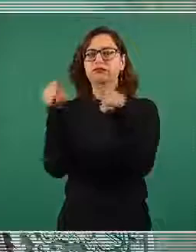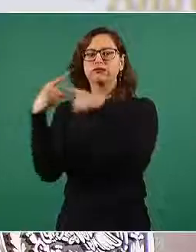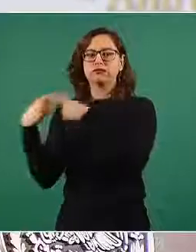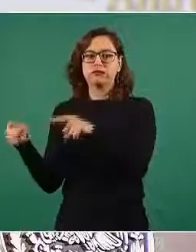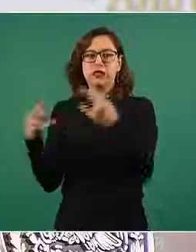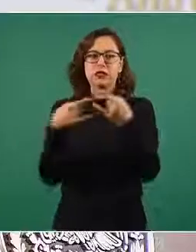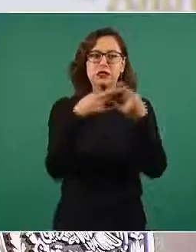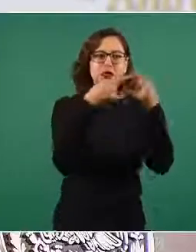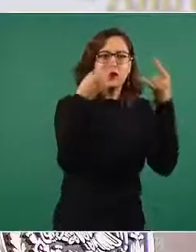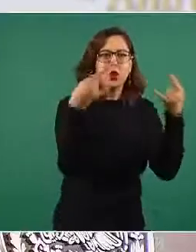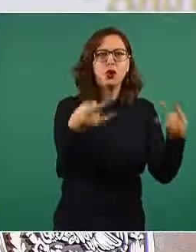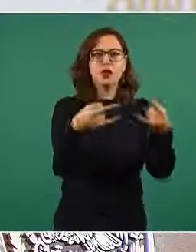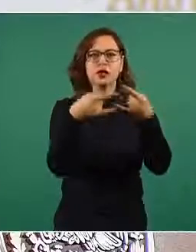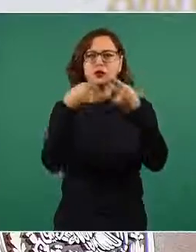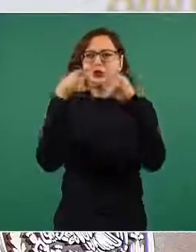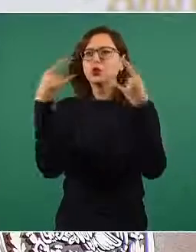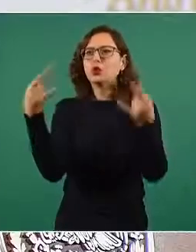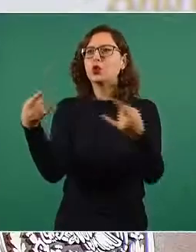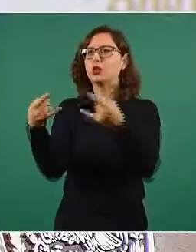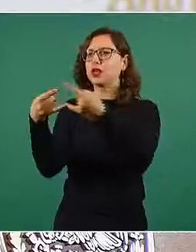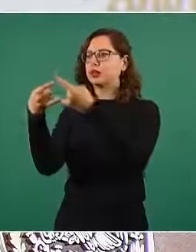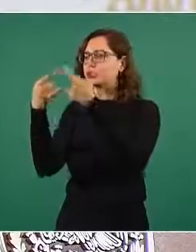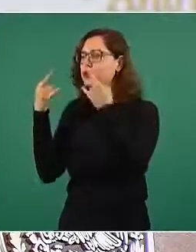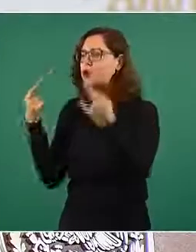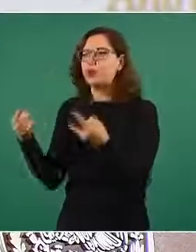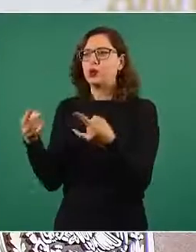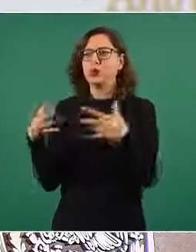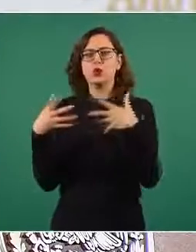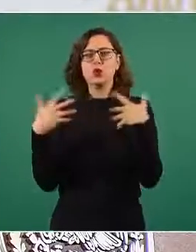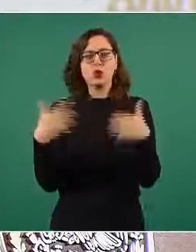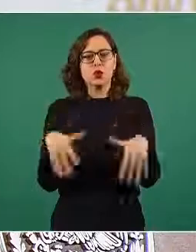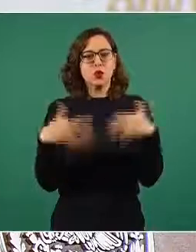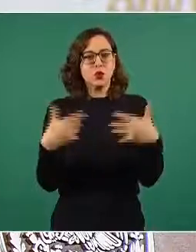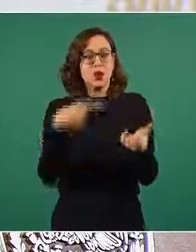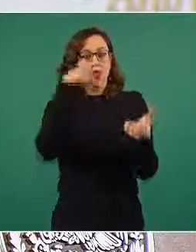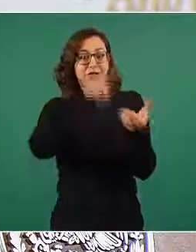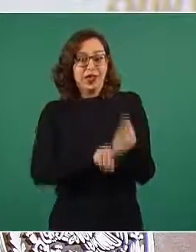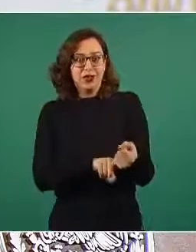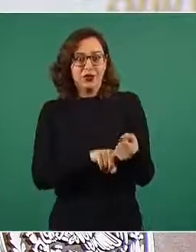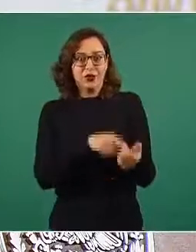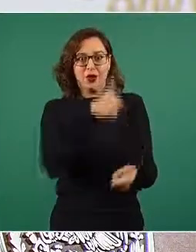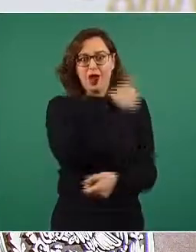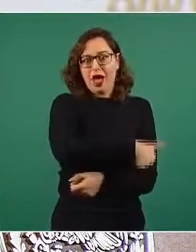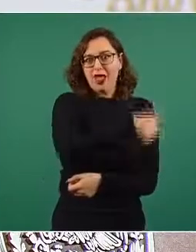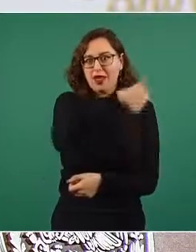investigación lo que se conoce como la microhistoria.